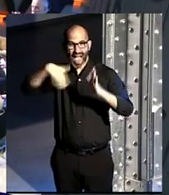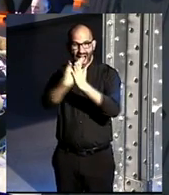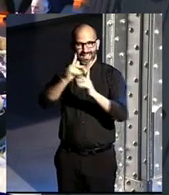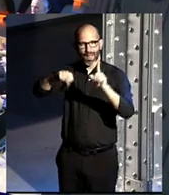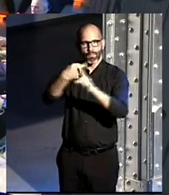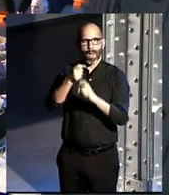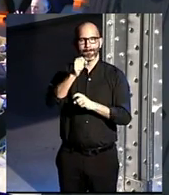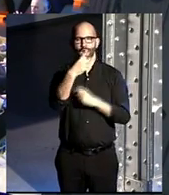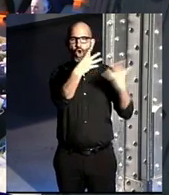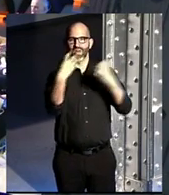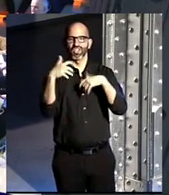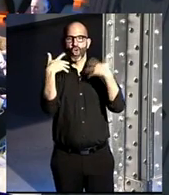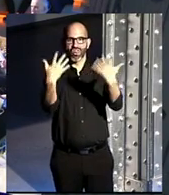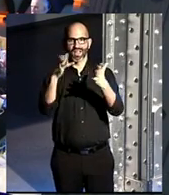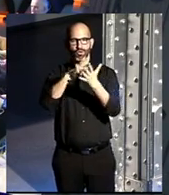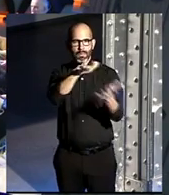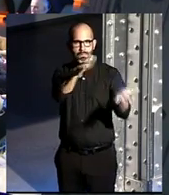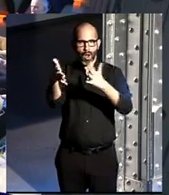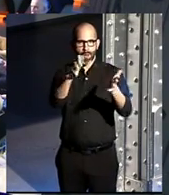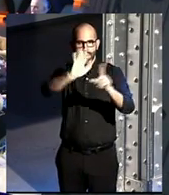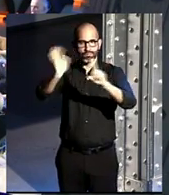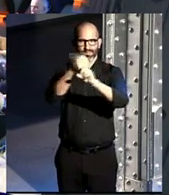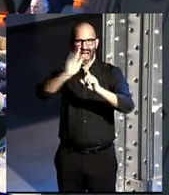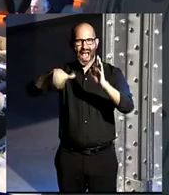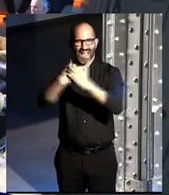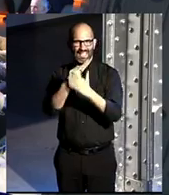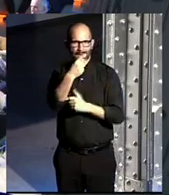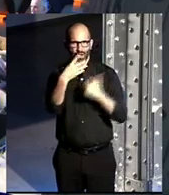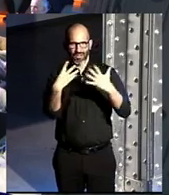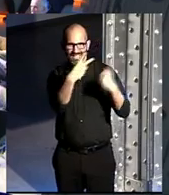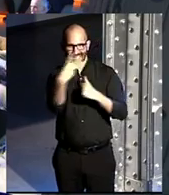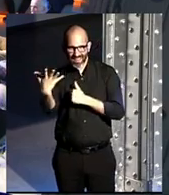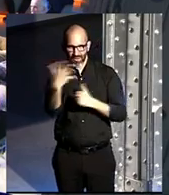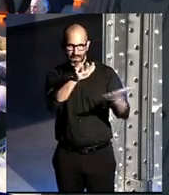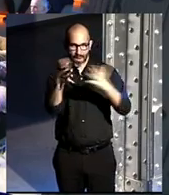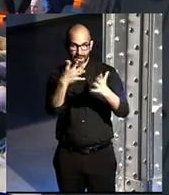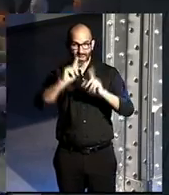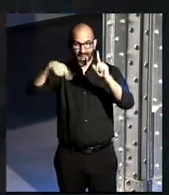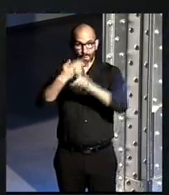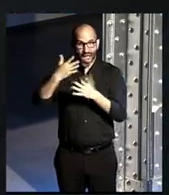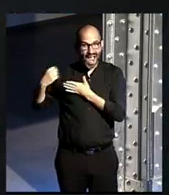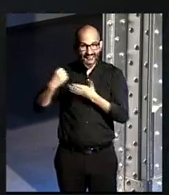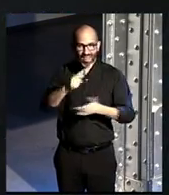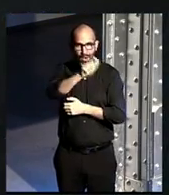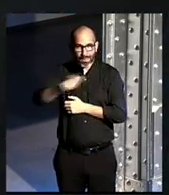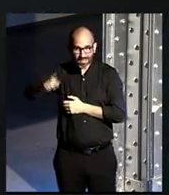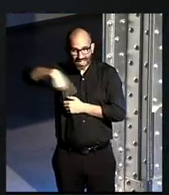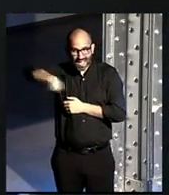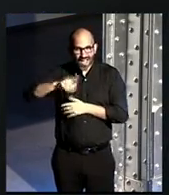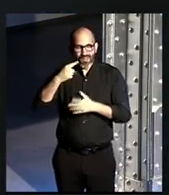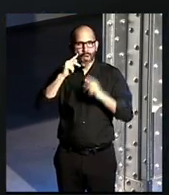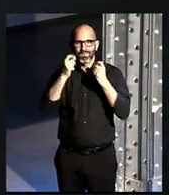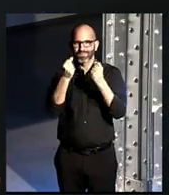el hijo, o 35. Después, los herederos, que yo conozco muy bien, nunca lo habían visto